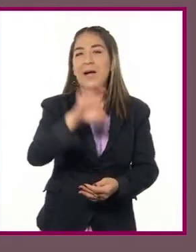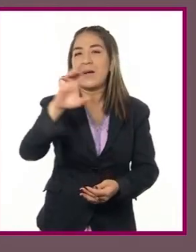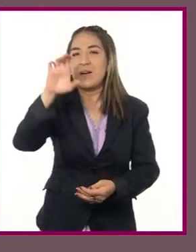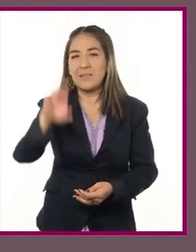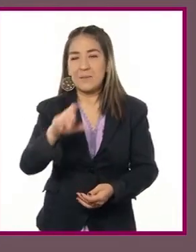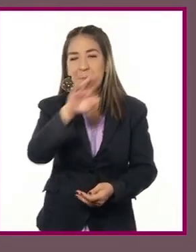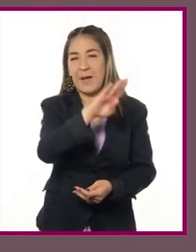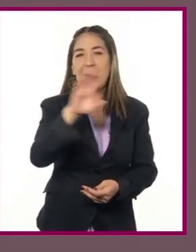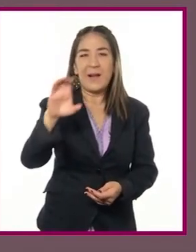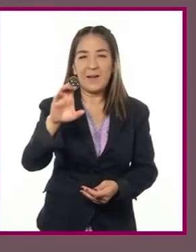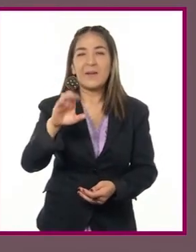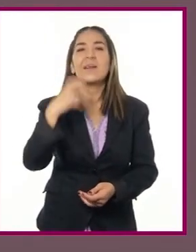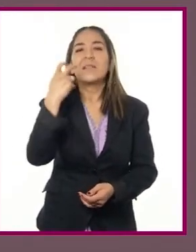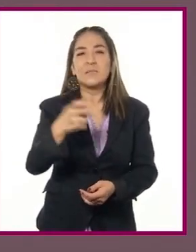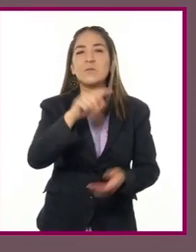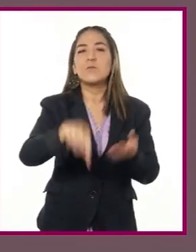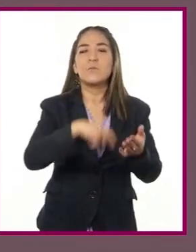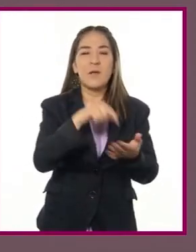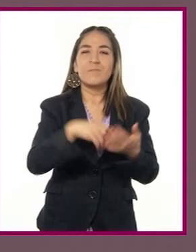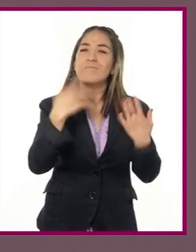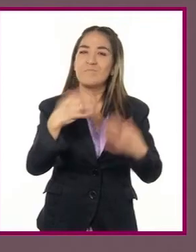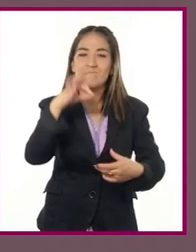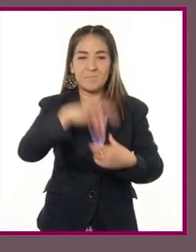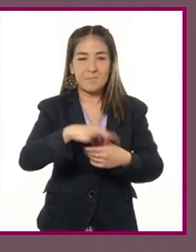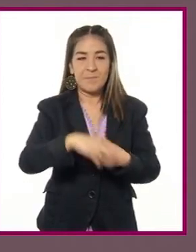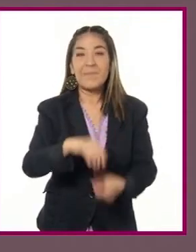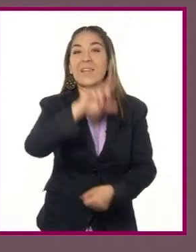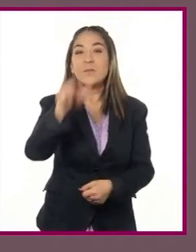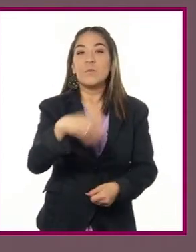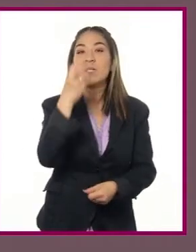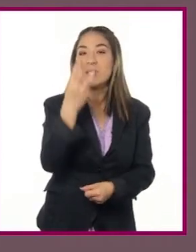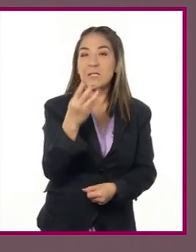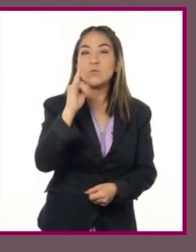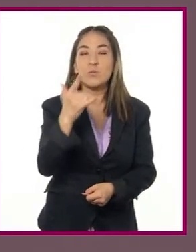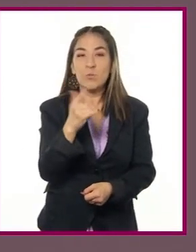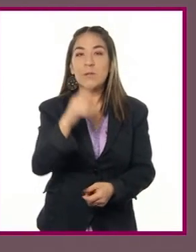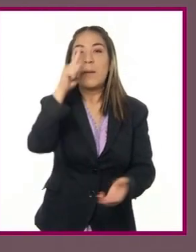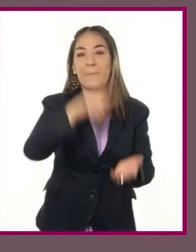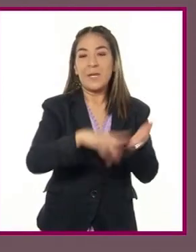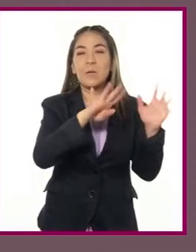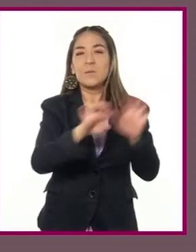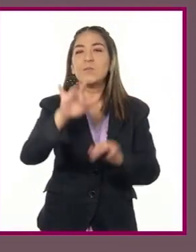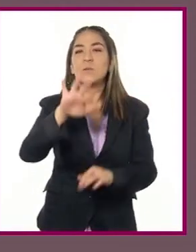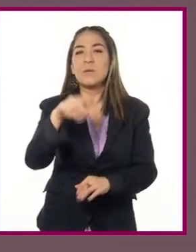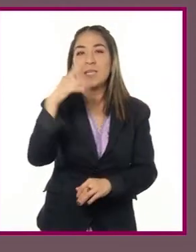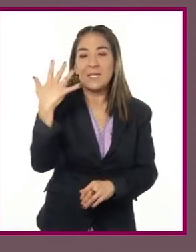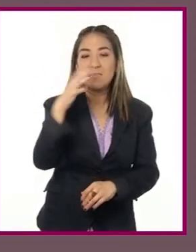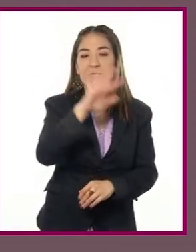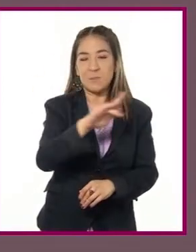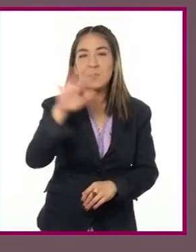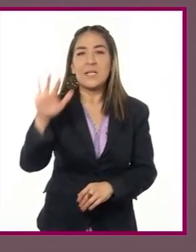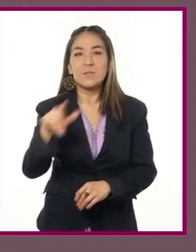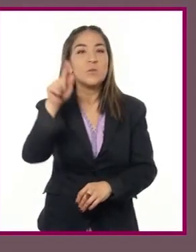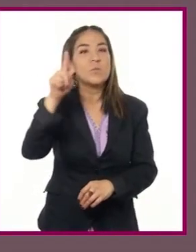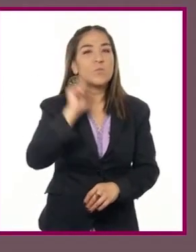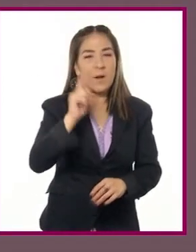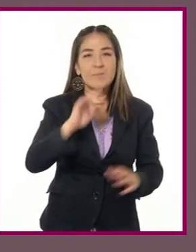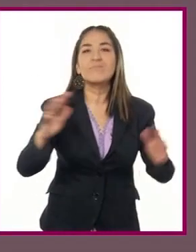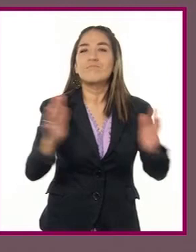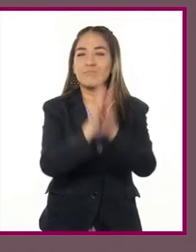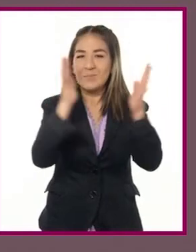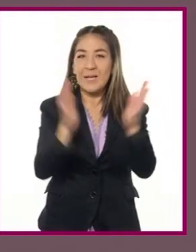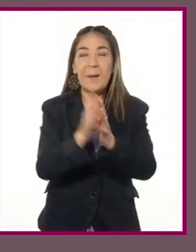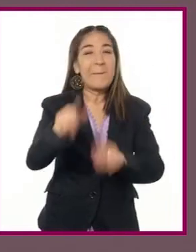elecciones extraordinarias. El 3 de julio de 1955, las mujeres mexicanas participaron